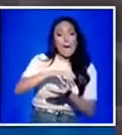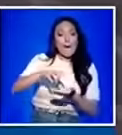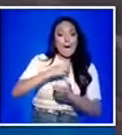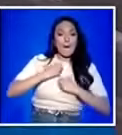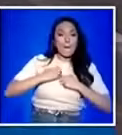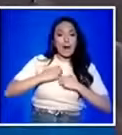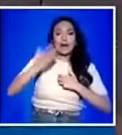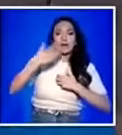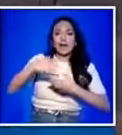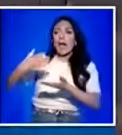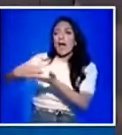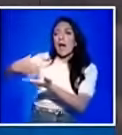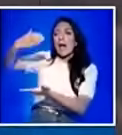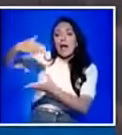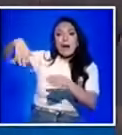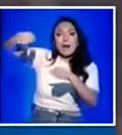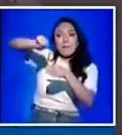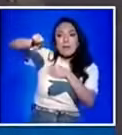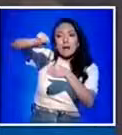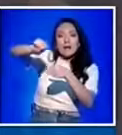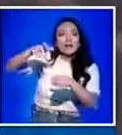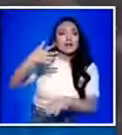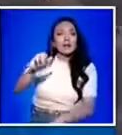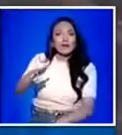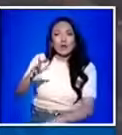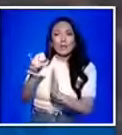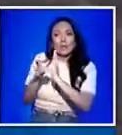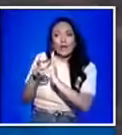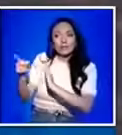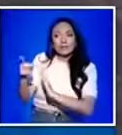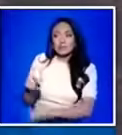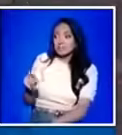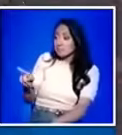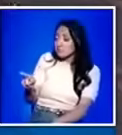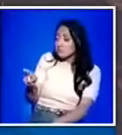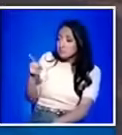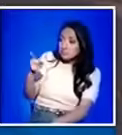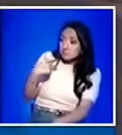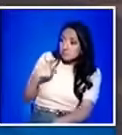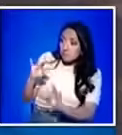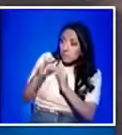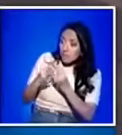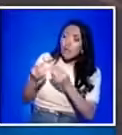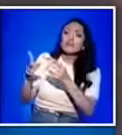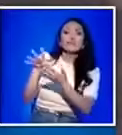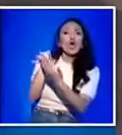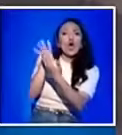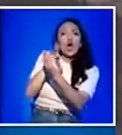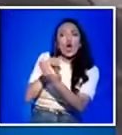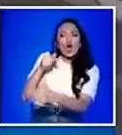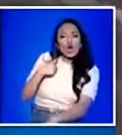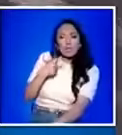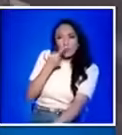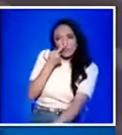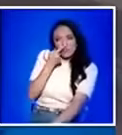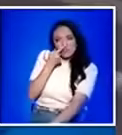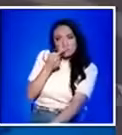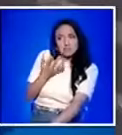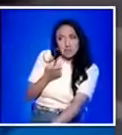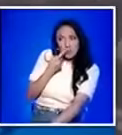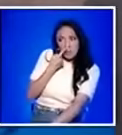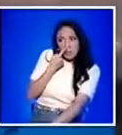los productos que tienen envases plásticos. Y eso ha causado que otras personas que yo conozco también les dé un poco de curiosidad sobre